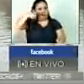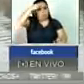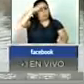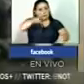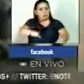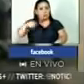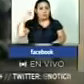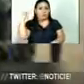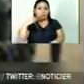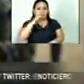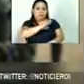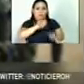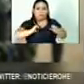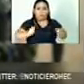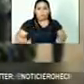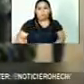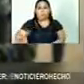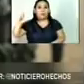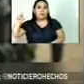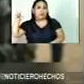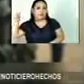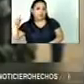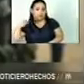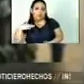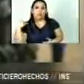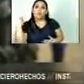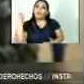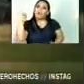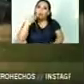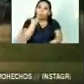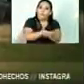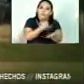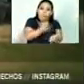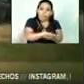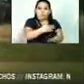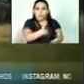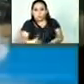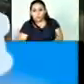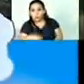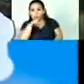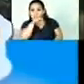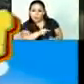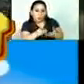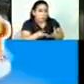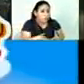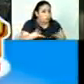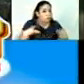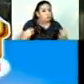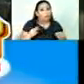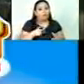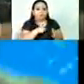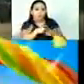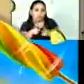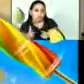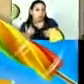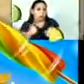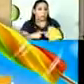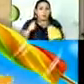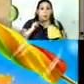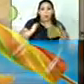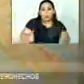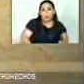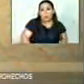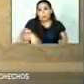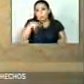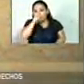colombiano El ELN también había planteado al gobierno de Iván Duque negociar durante ese cese bilateral de acciones pero el gobierno no hizo público